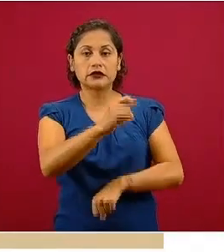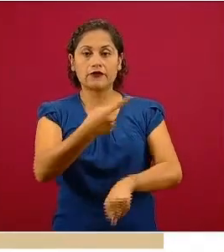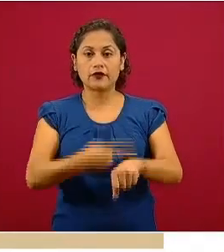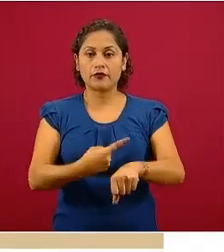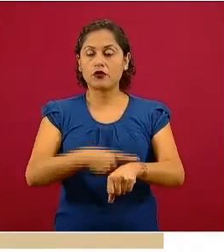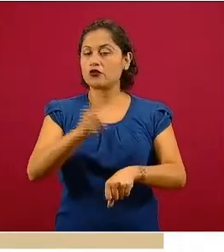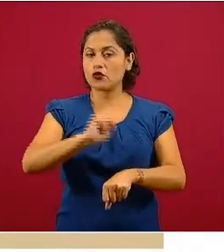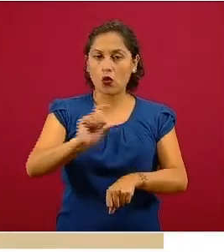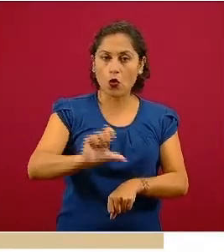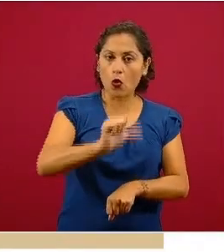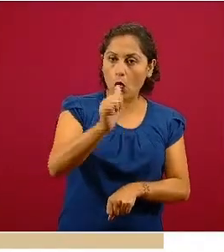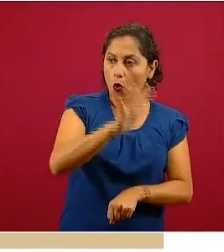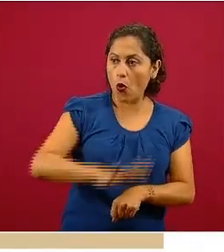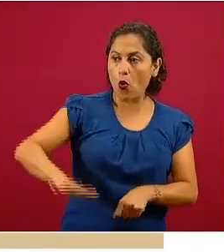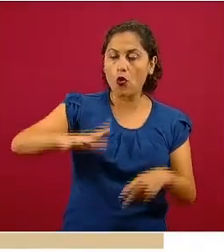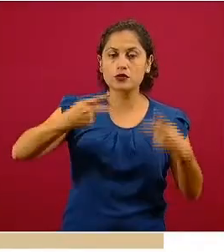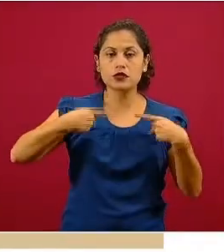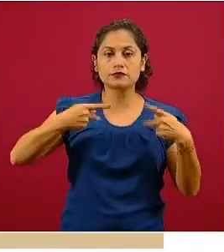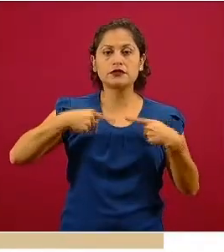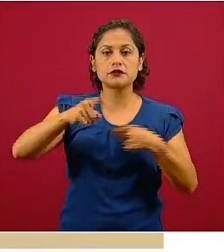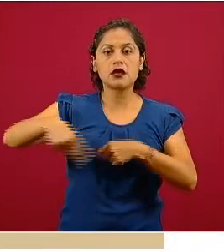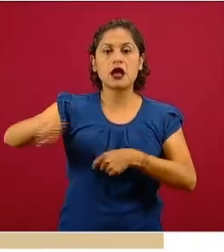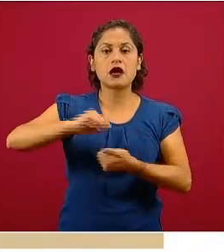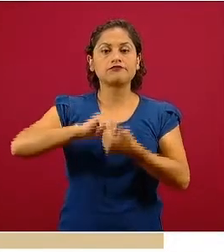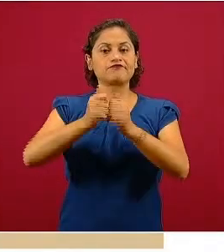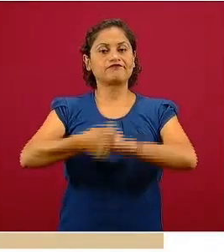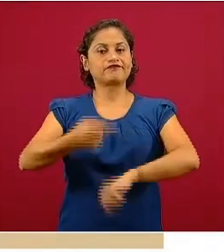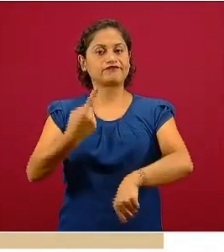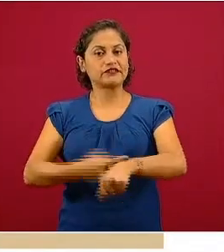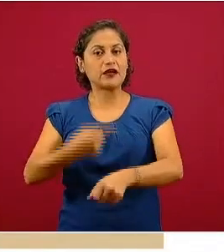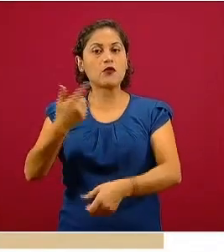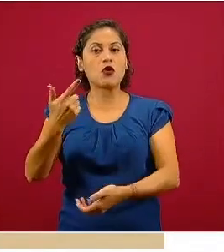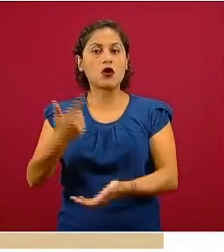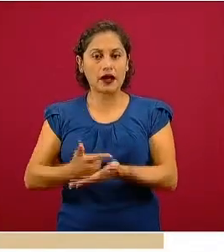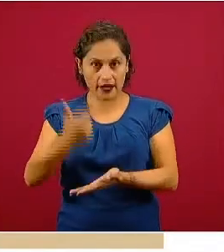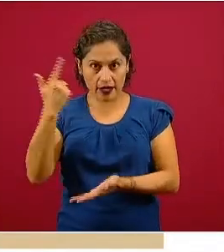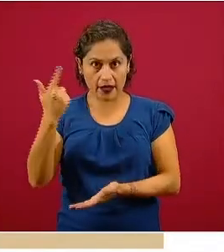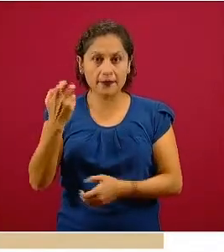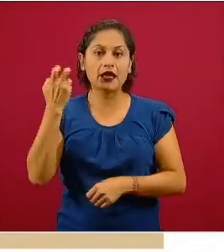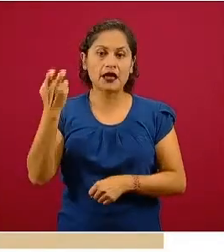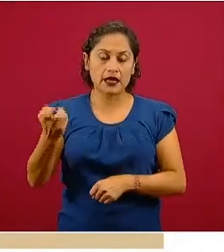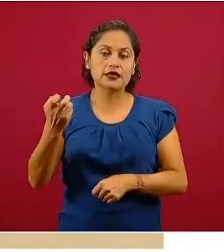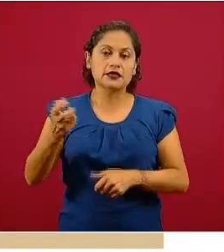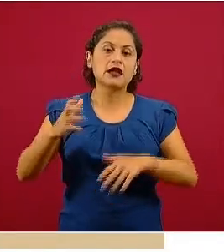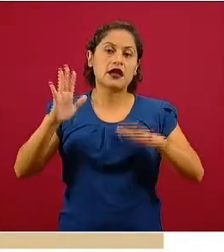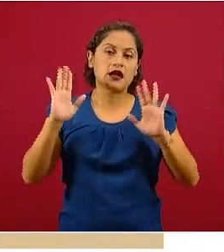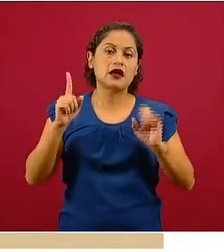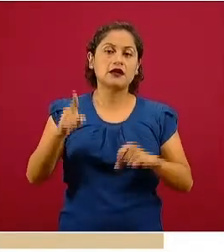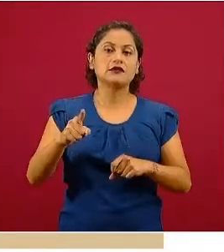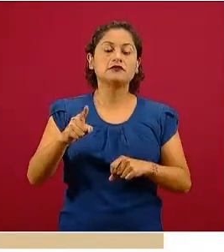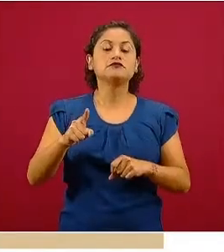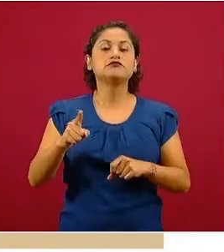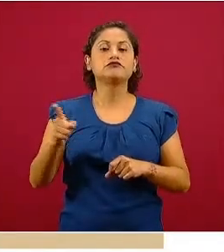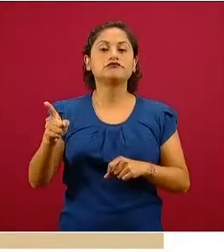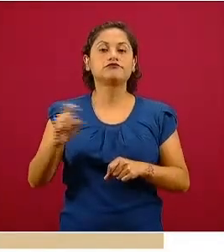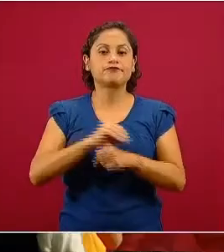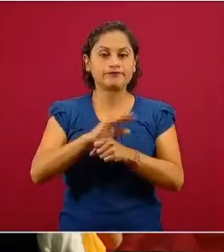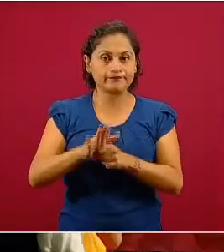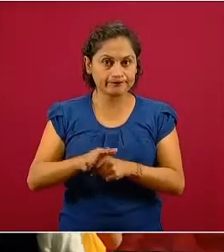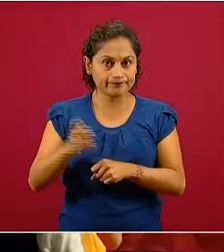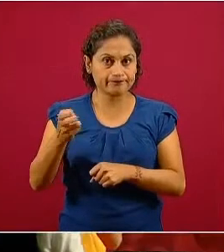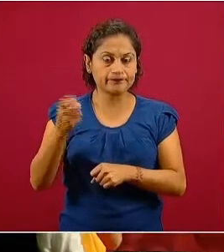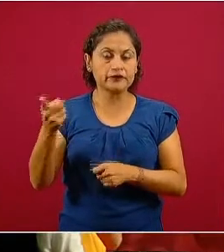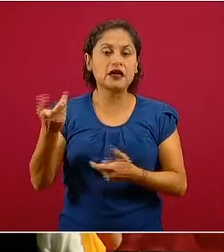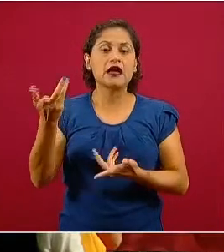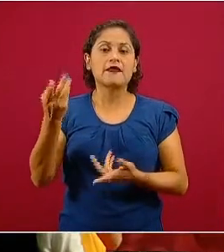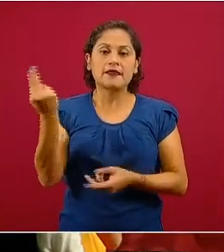aquellas personas que desarrollaron un cuadro grave, ¿sí?, compatible con COVID-19 y que por lo tanto requirieron hospitalización, independientemente